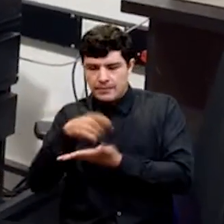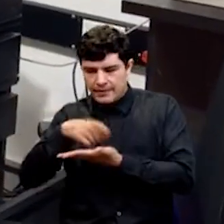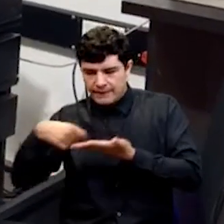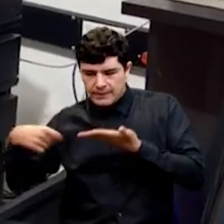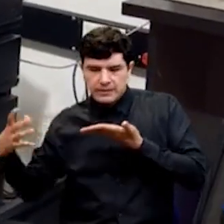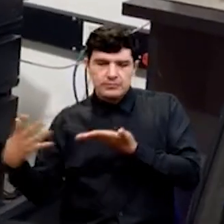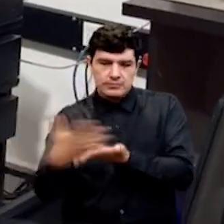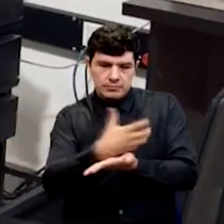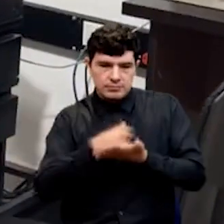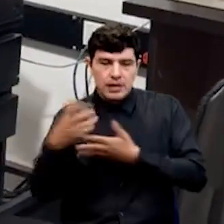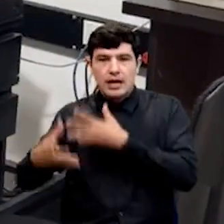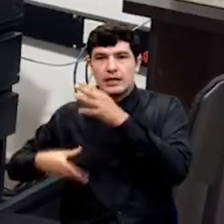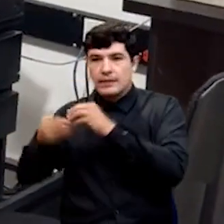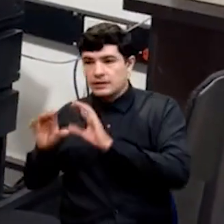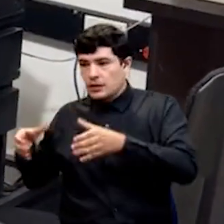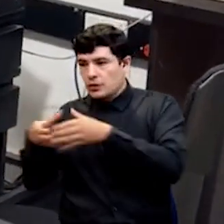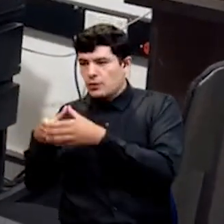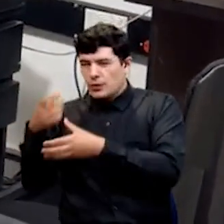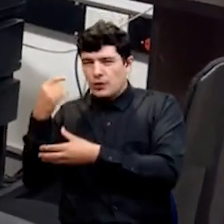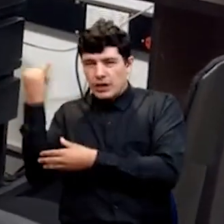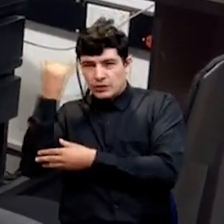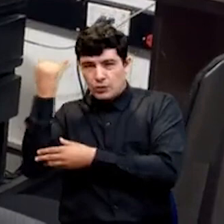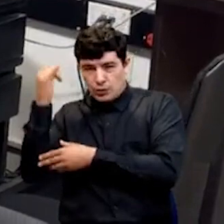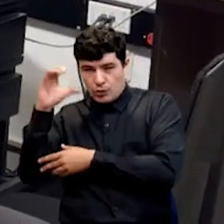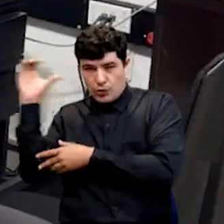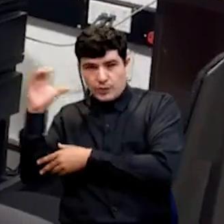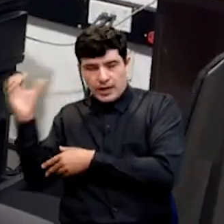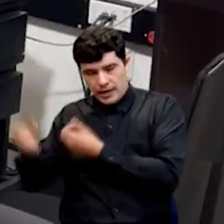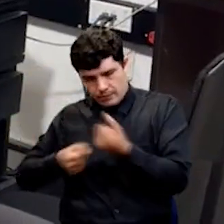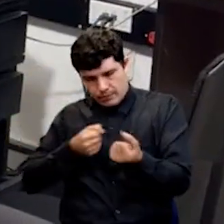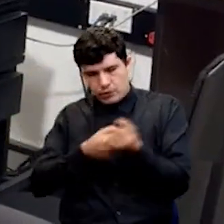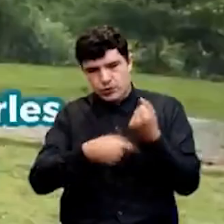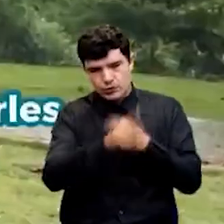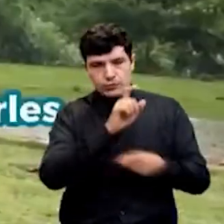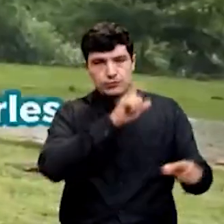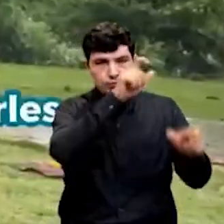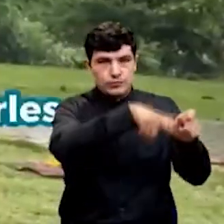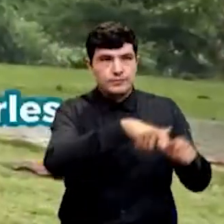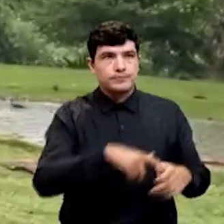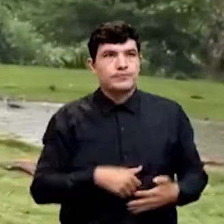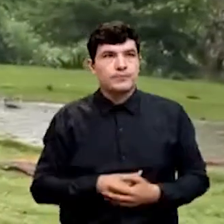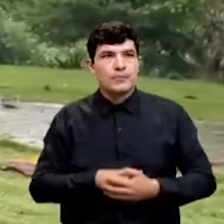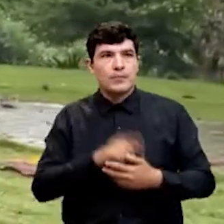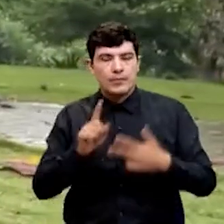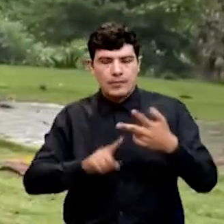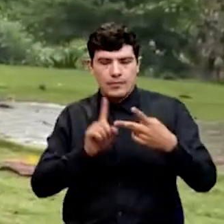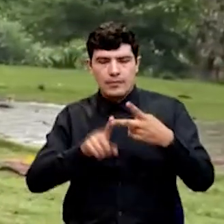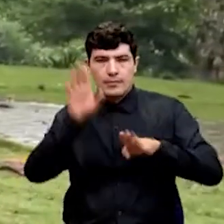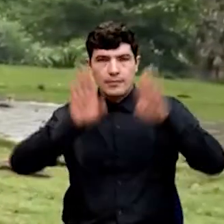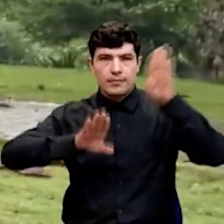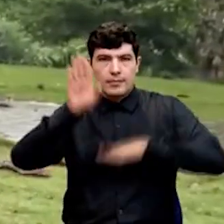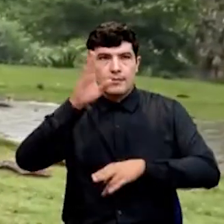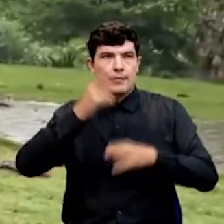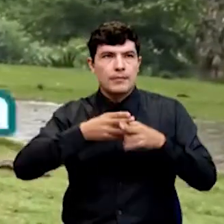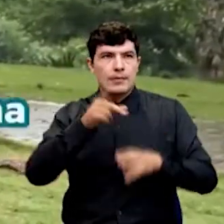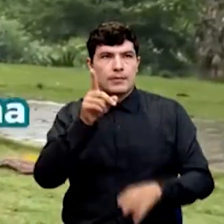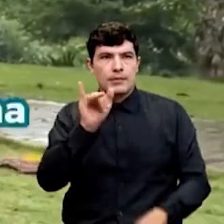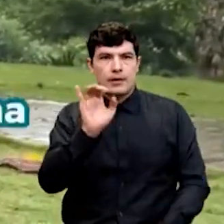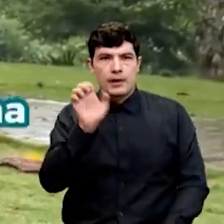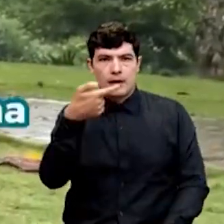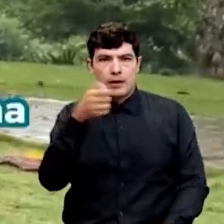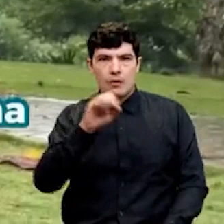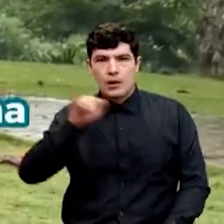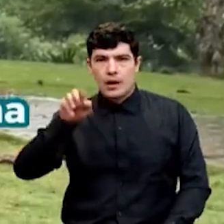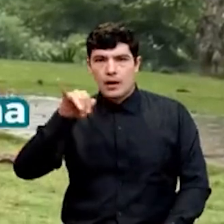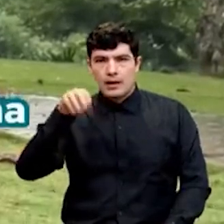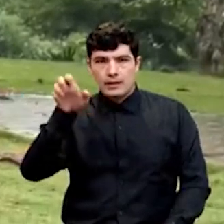Partido Conservador Colombiano. Su eslogan, Florida Blanca en orden. Otro aspirante es el joven Diego Jaimes,